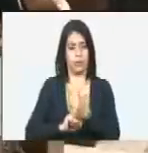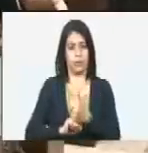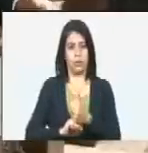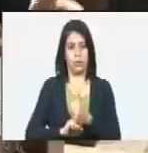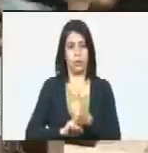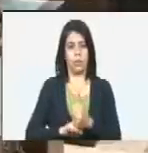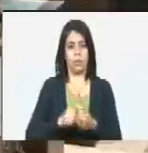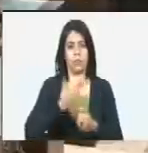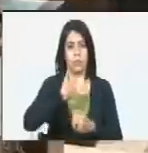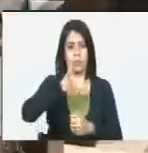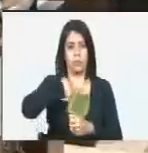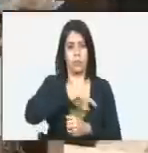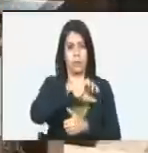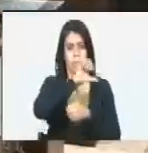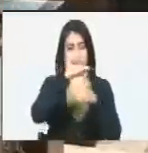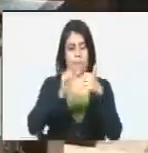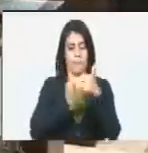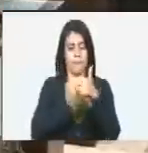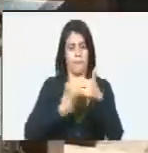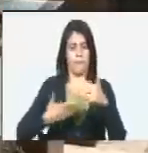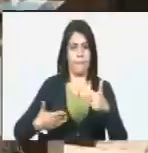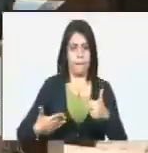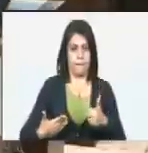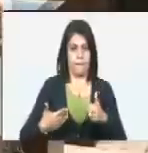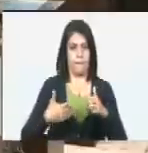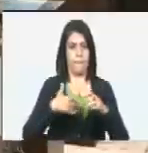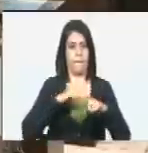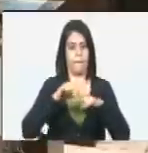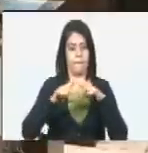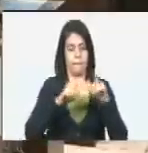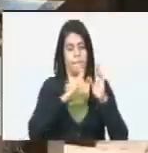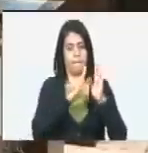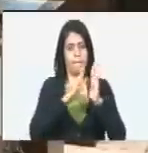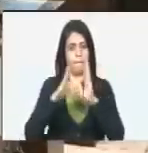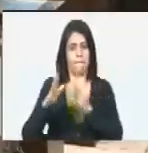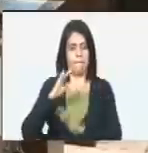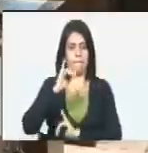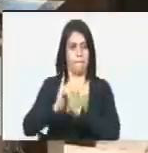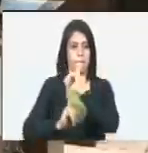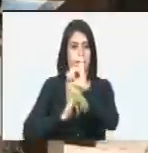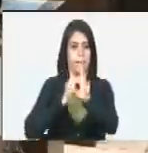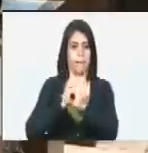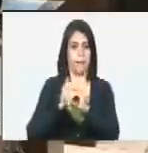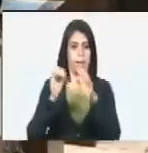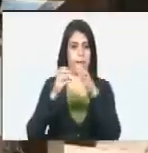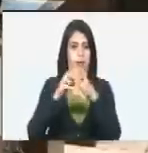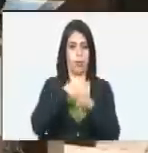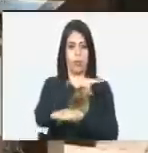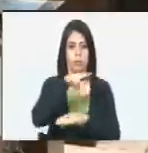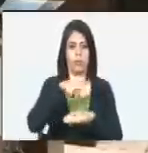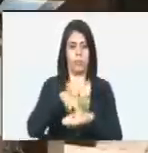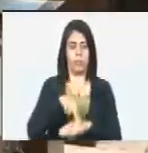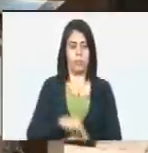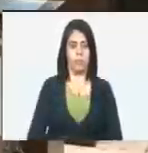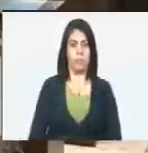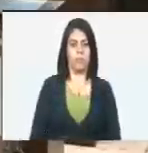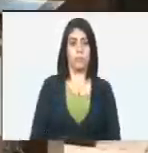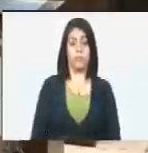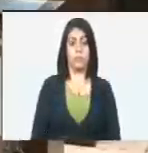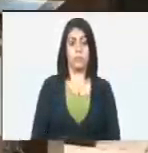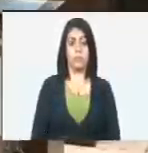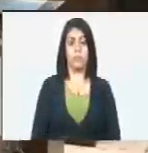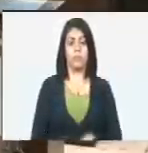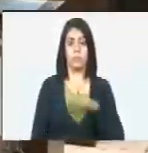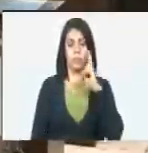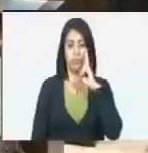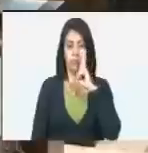nuestra vicepresidenta coordinadora del equipo internacional y del equipo nacional. Hay que ver lo que es poner a